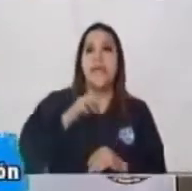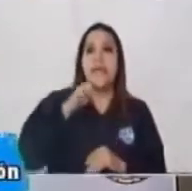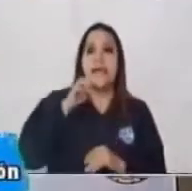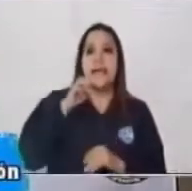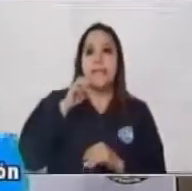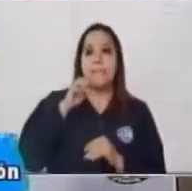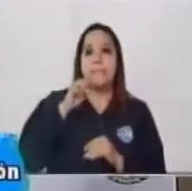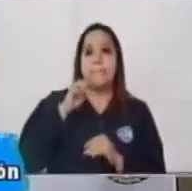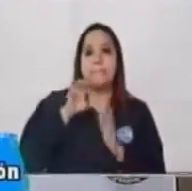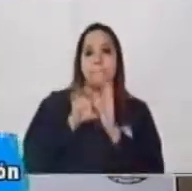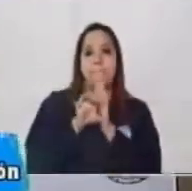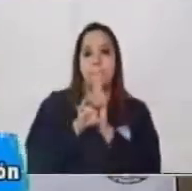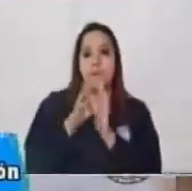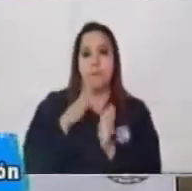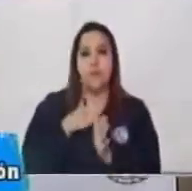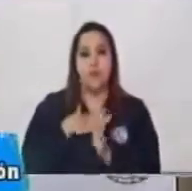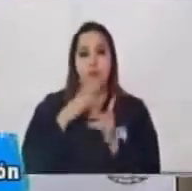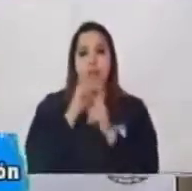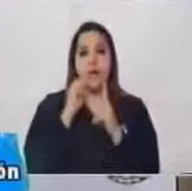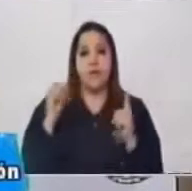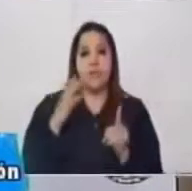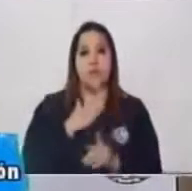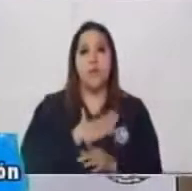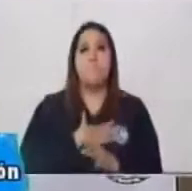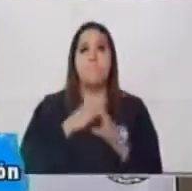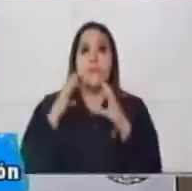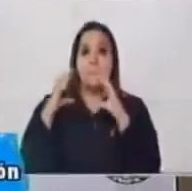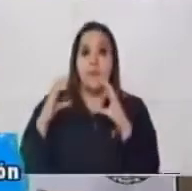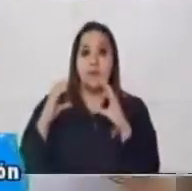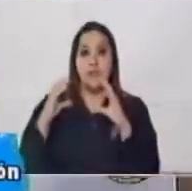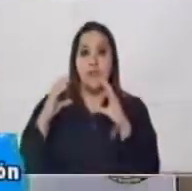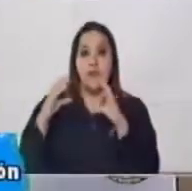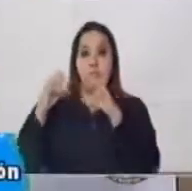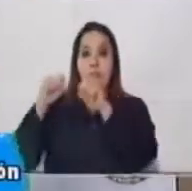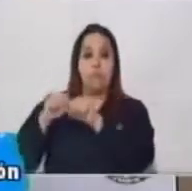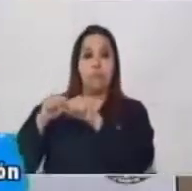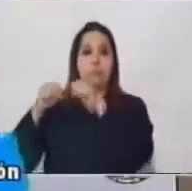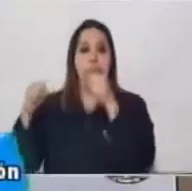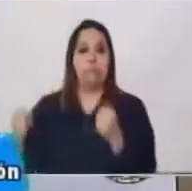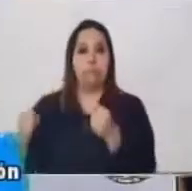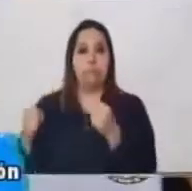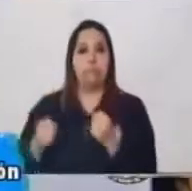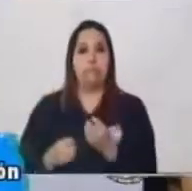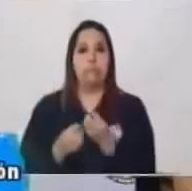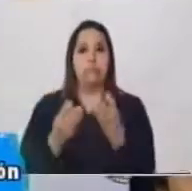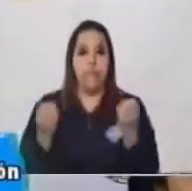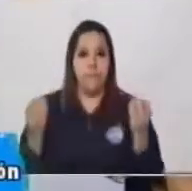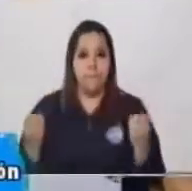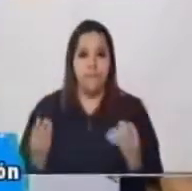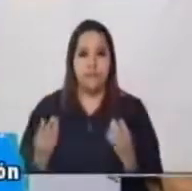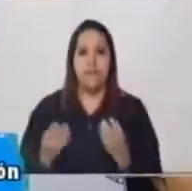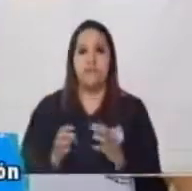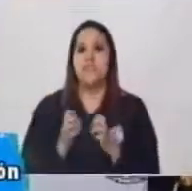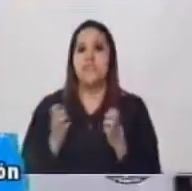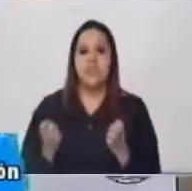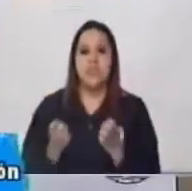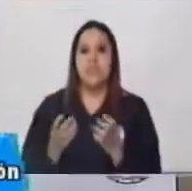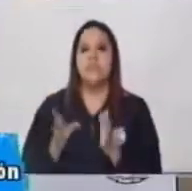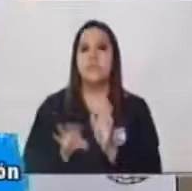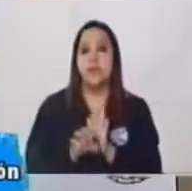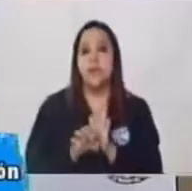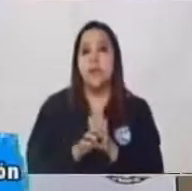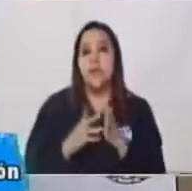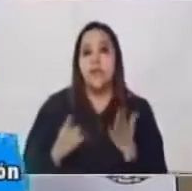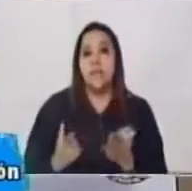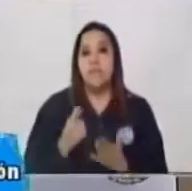ejemplo, mi pelota se reventó en el parque. ¿Cuál es el sujeto acá? Indicamos que el sujeto es de